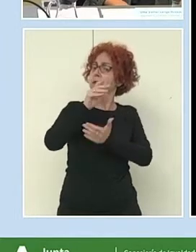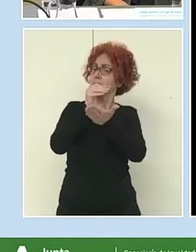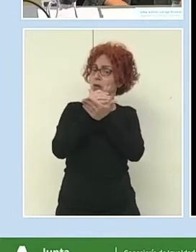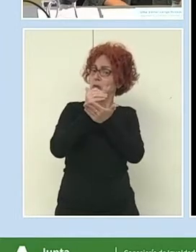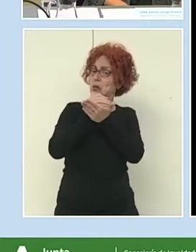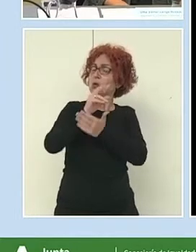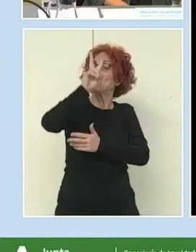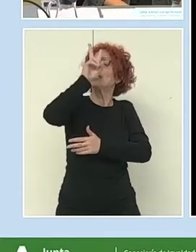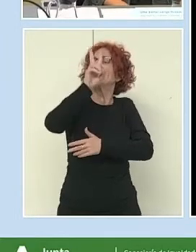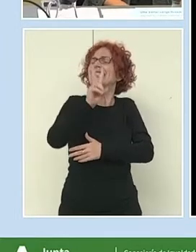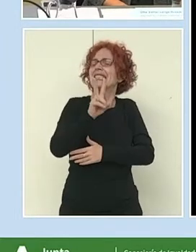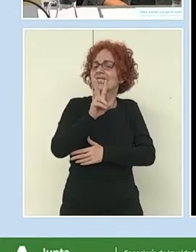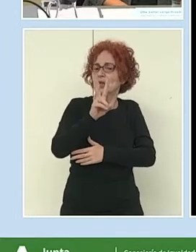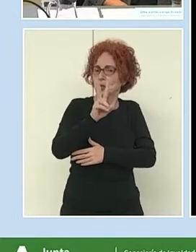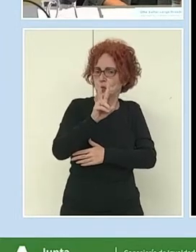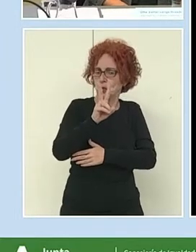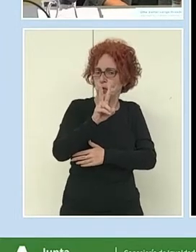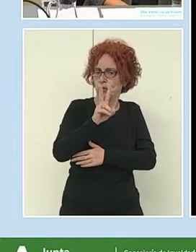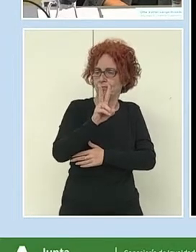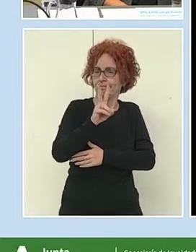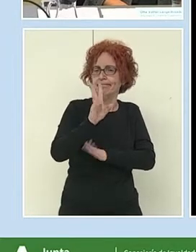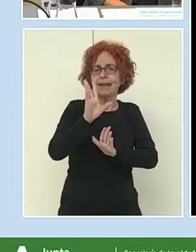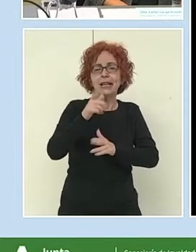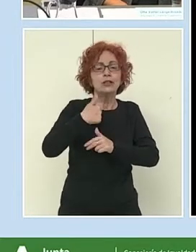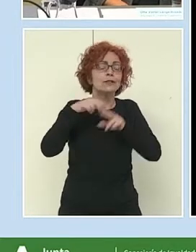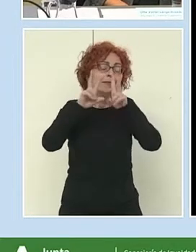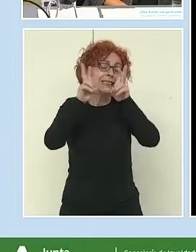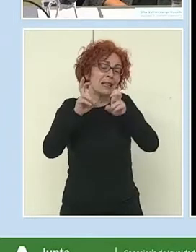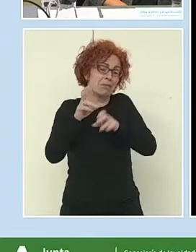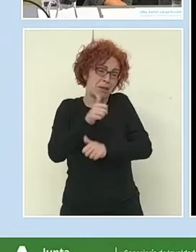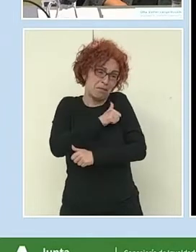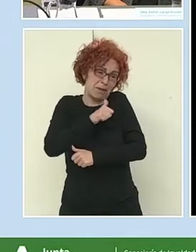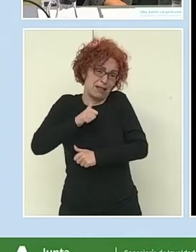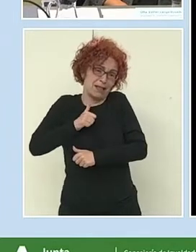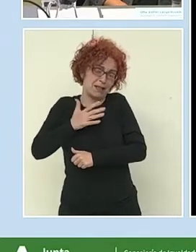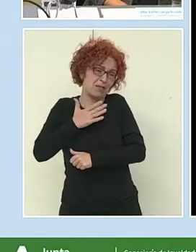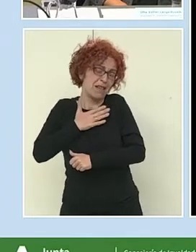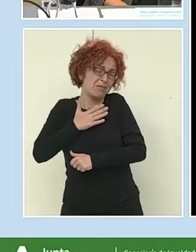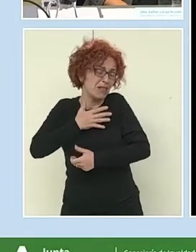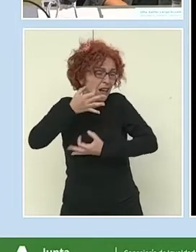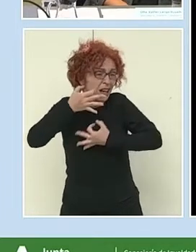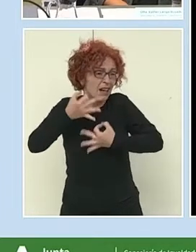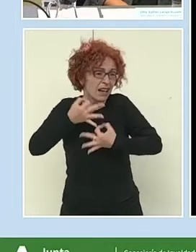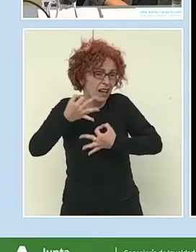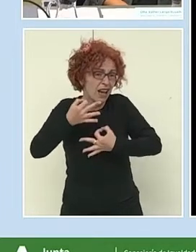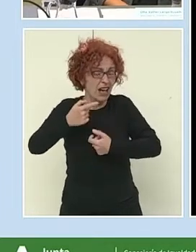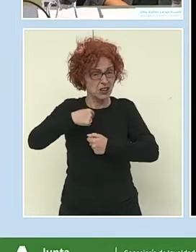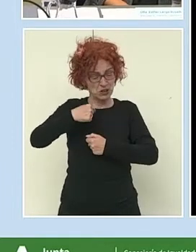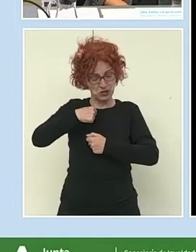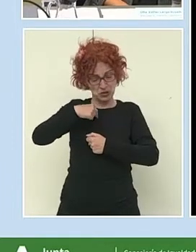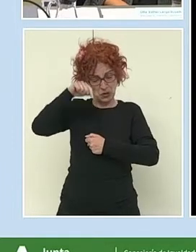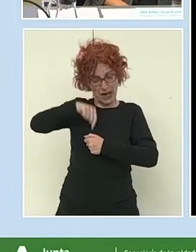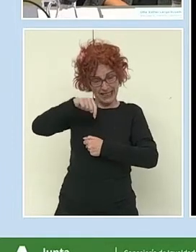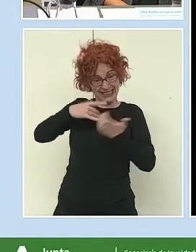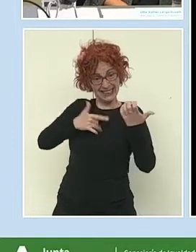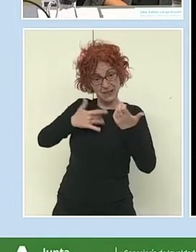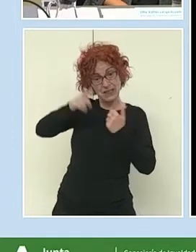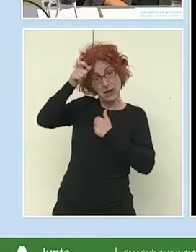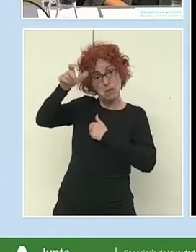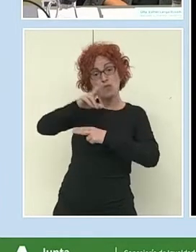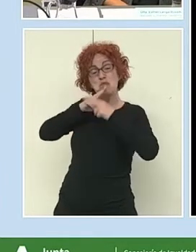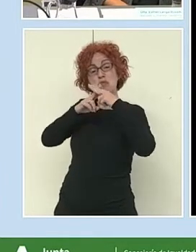ingeniería superior en telecomunicaciones. Pero por cuestiones personales, bueno, realmente yo soy de aquí, de un pueblo de Sevilla, de Araal,